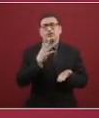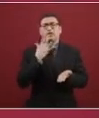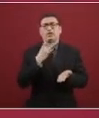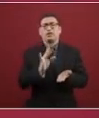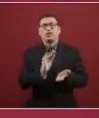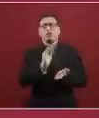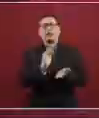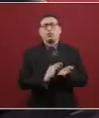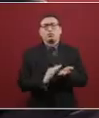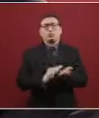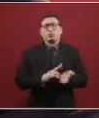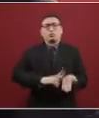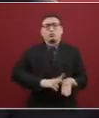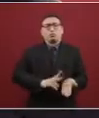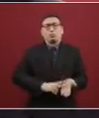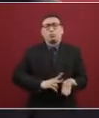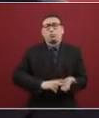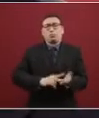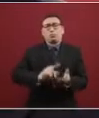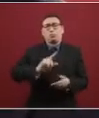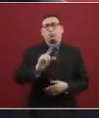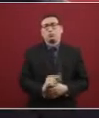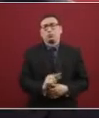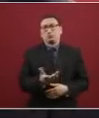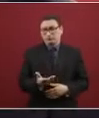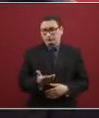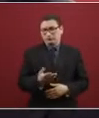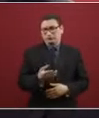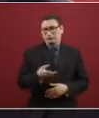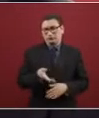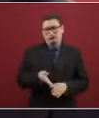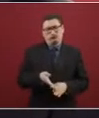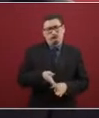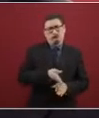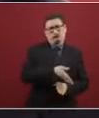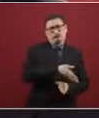corrupción y tardamos desde